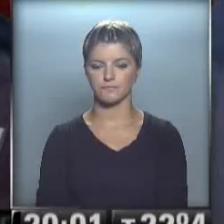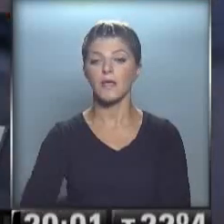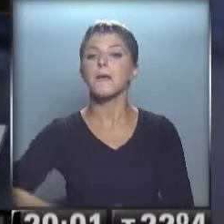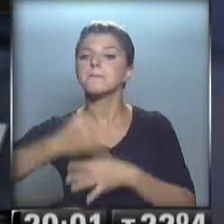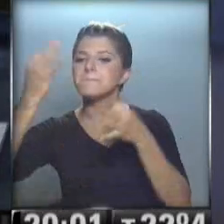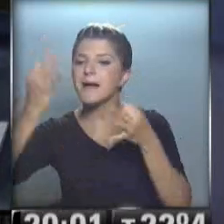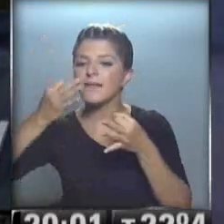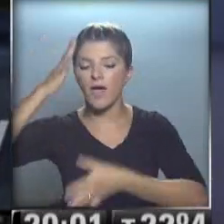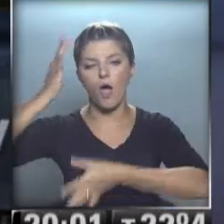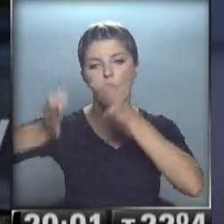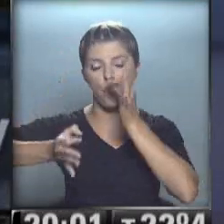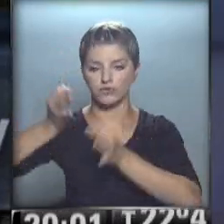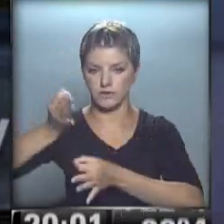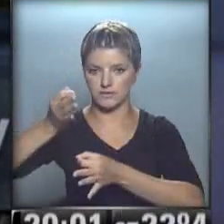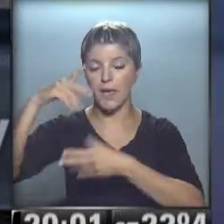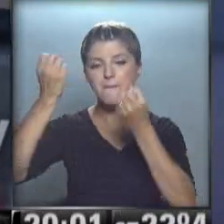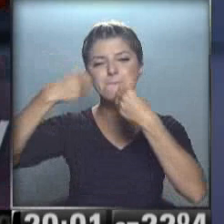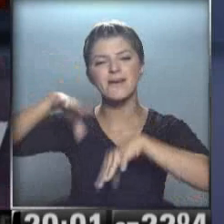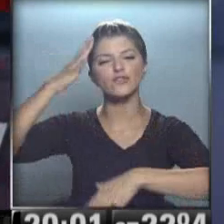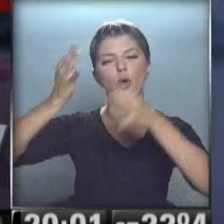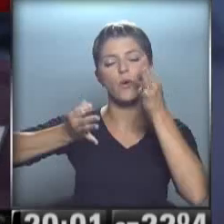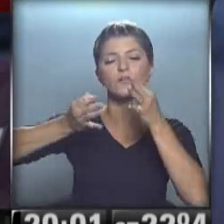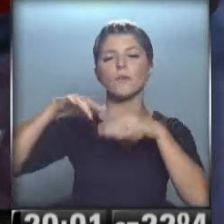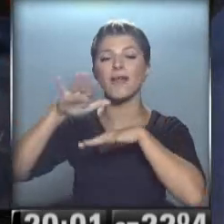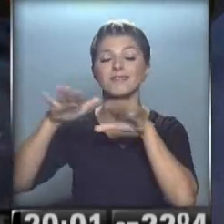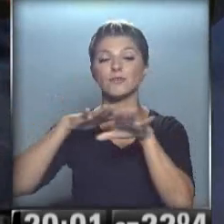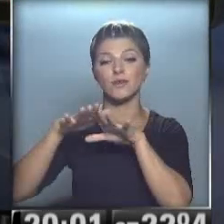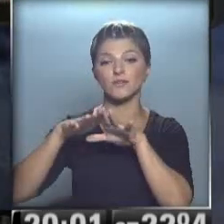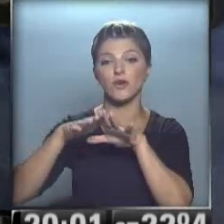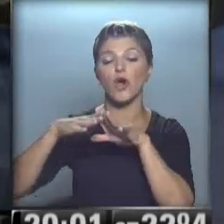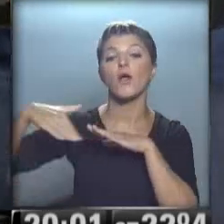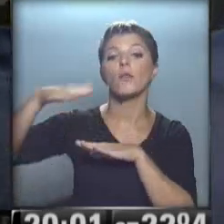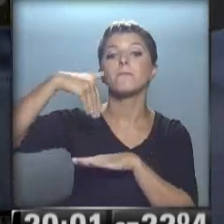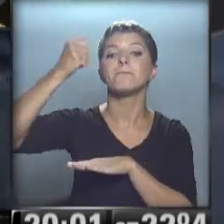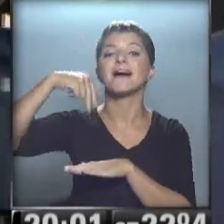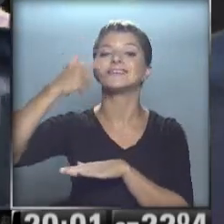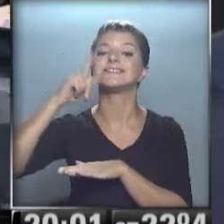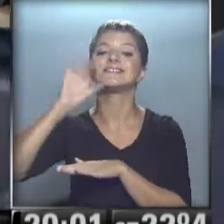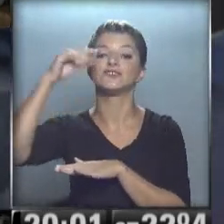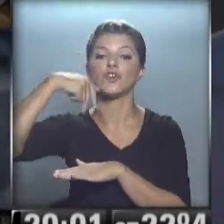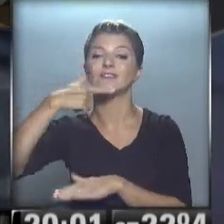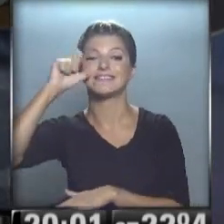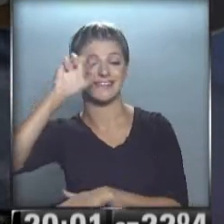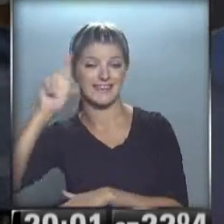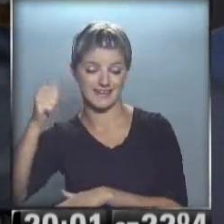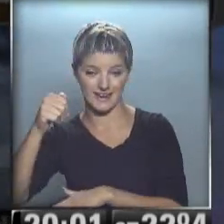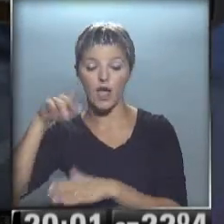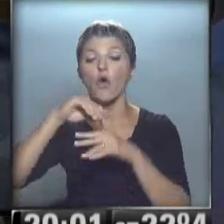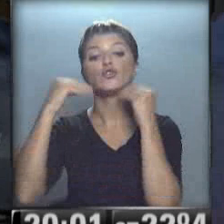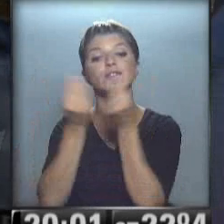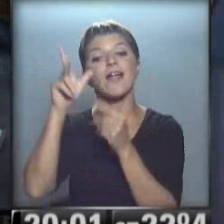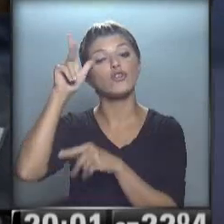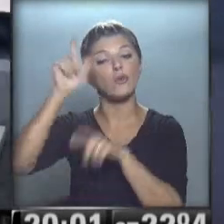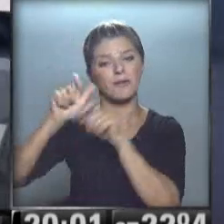Verdad y justicia. Comenzó el juicio por los crímenes cometidos en la mansión Seré. Serán juzgados 8 represores.